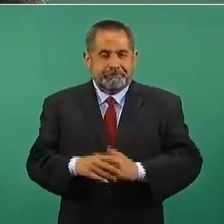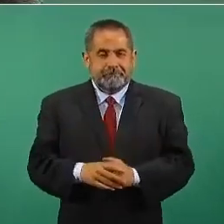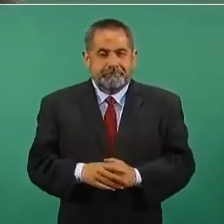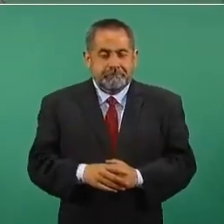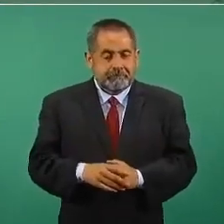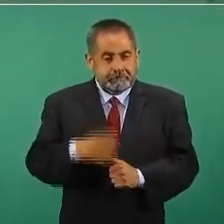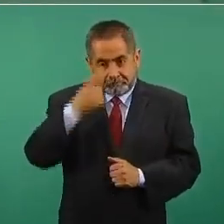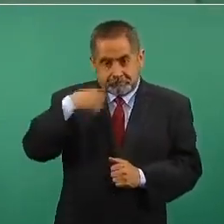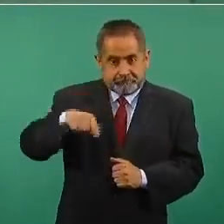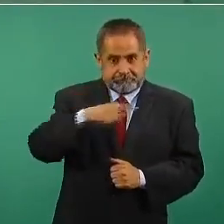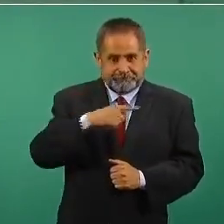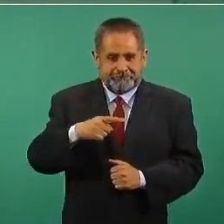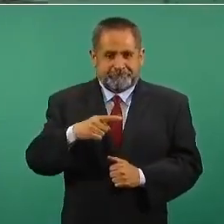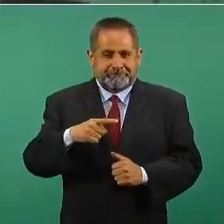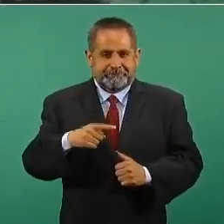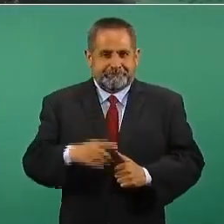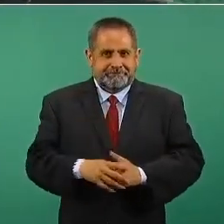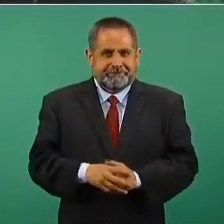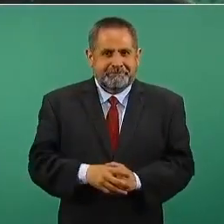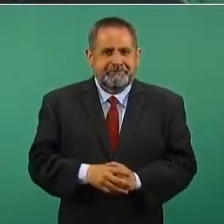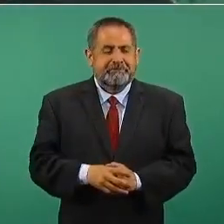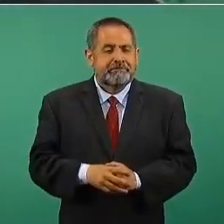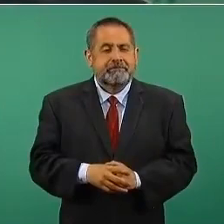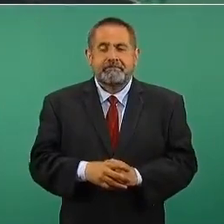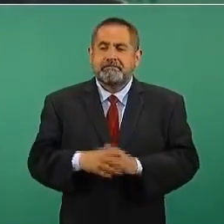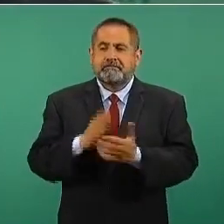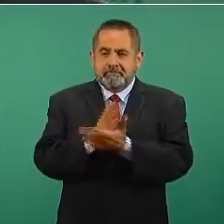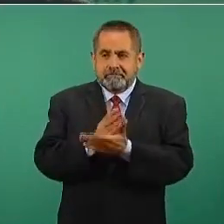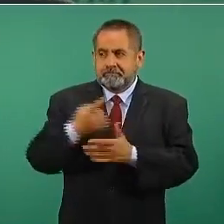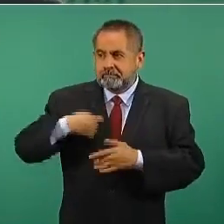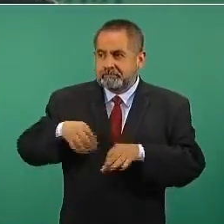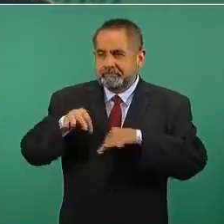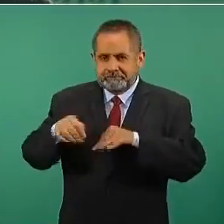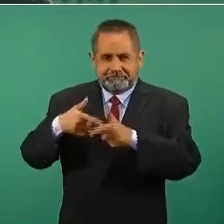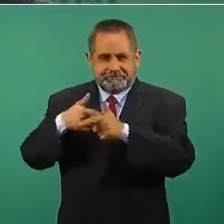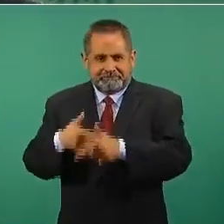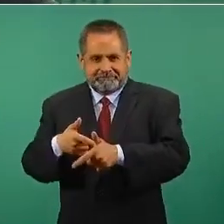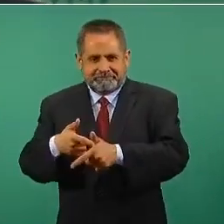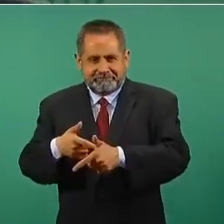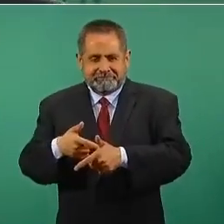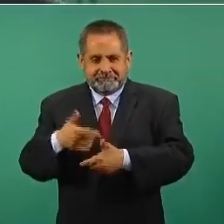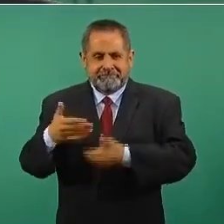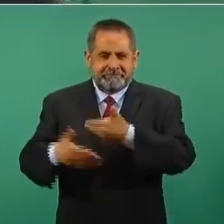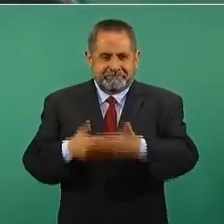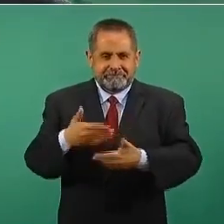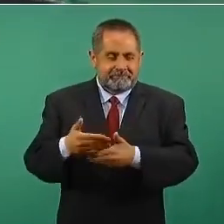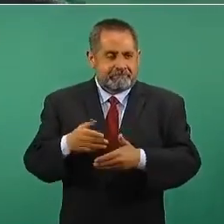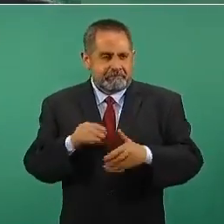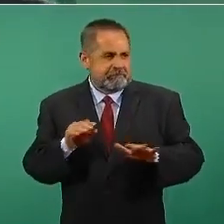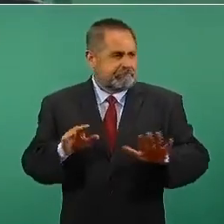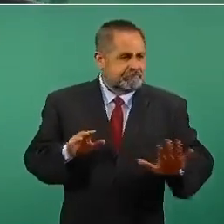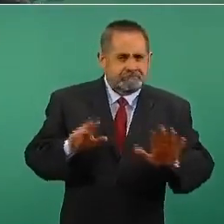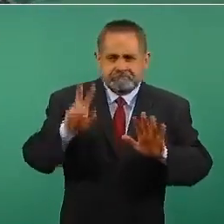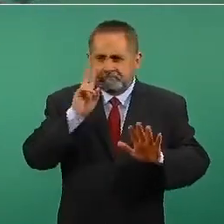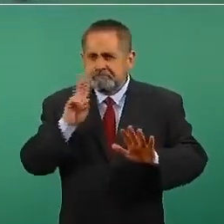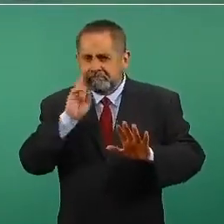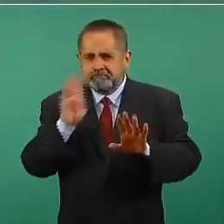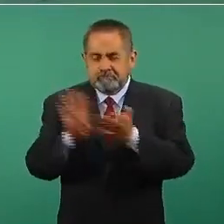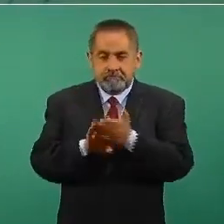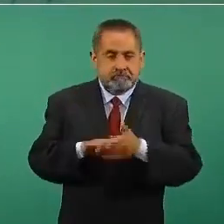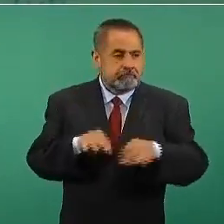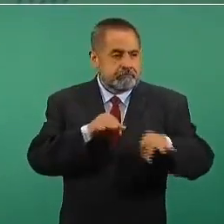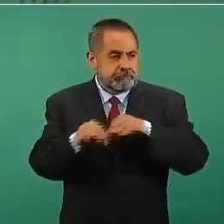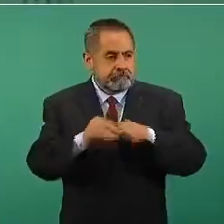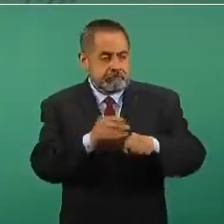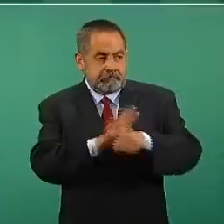nos detuvimos, o sea, no hemos dejado de trabajar. Con una mano estamos enfrentando la pandemia y con la